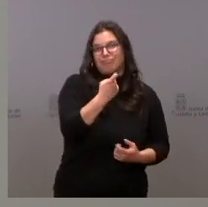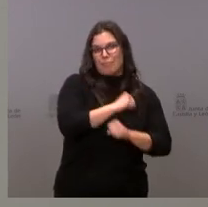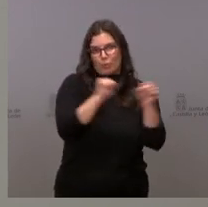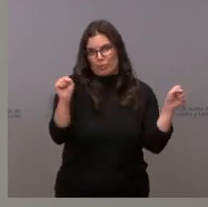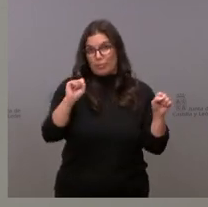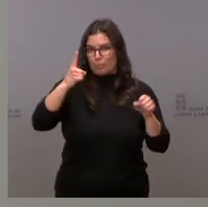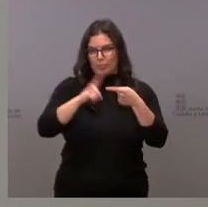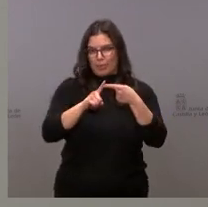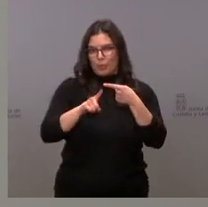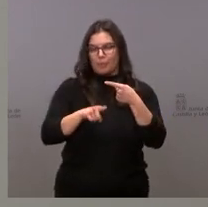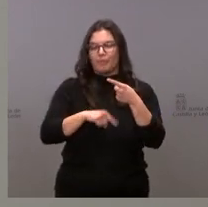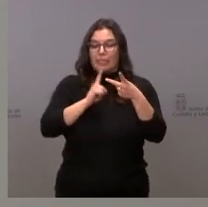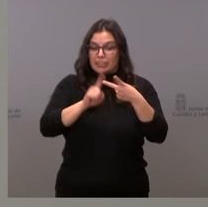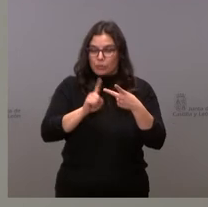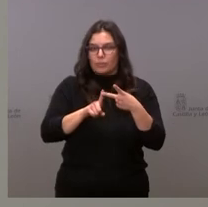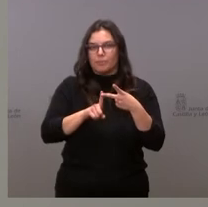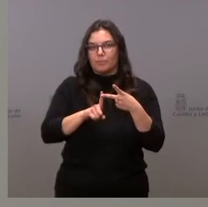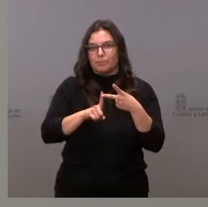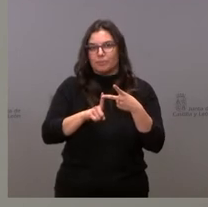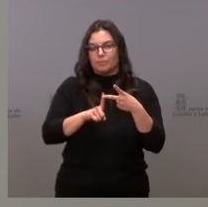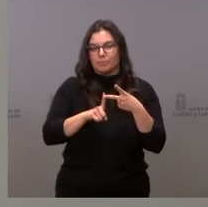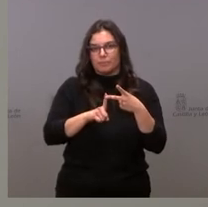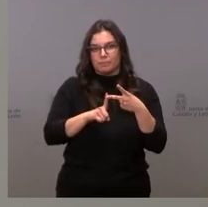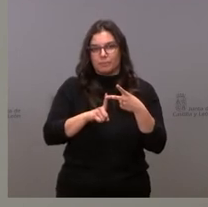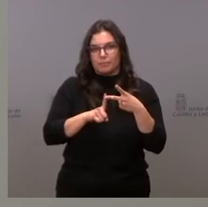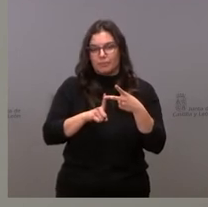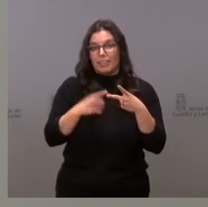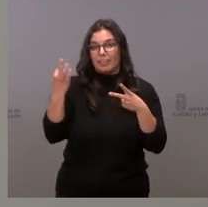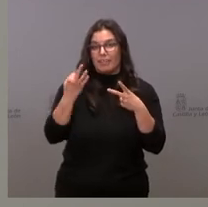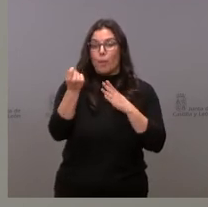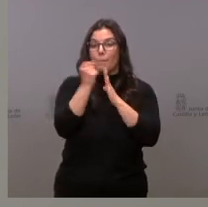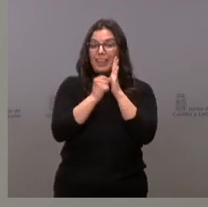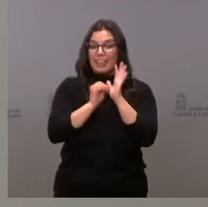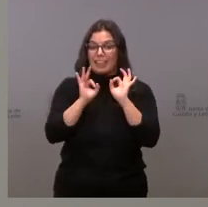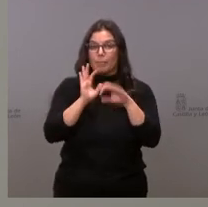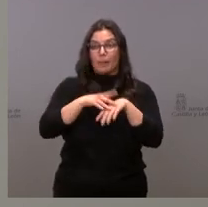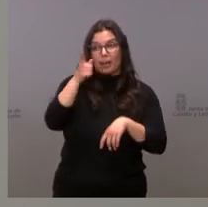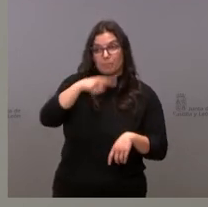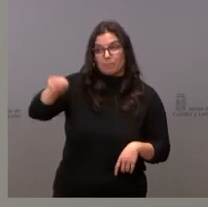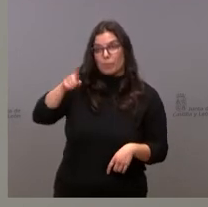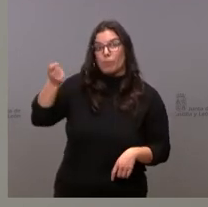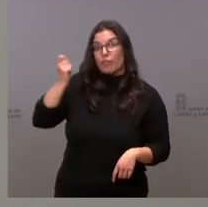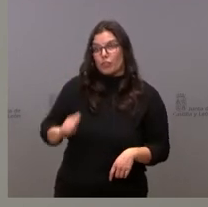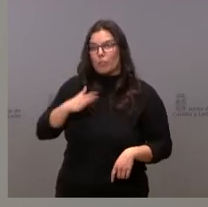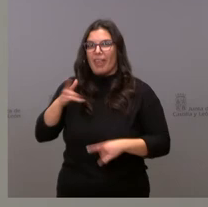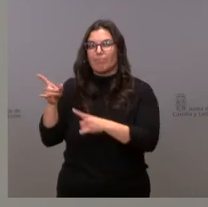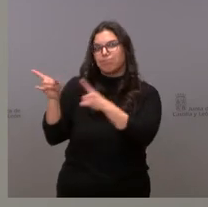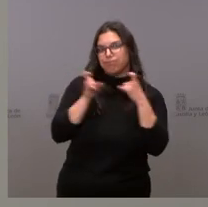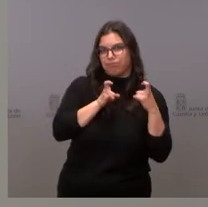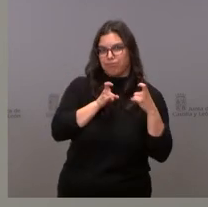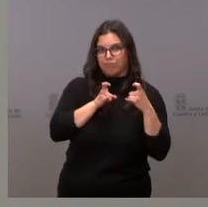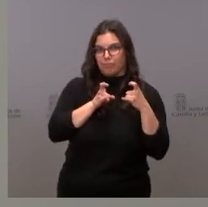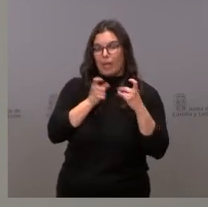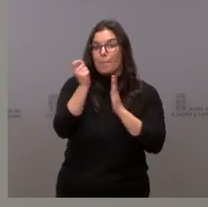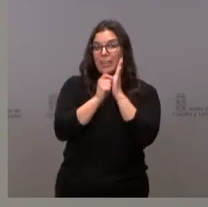medida la segunda medida por supuesto tenemos que tener medidas para que los profesionales poderles atraer con